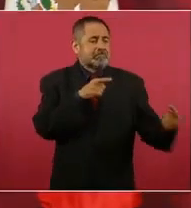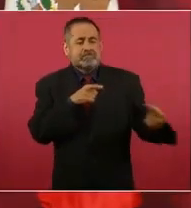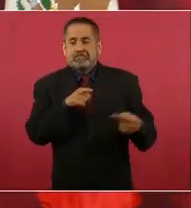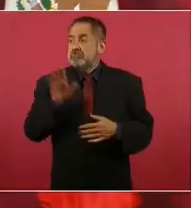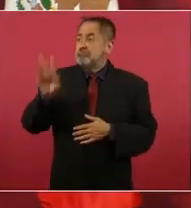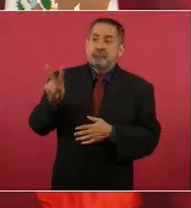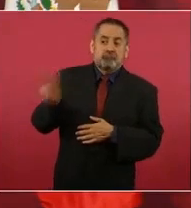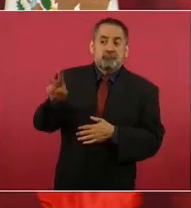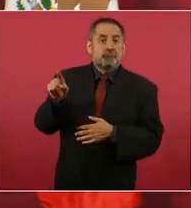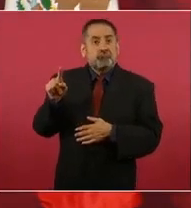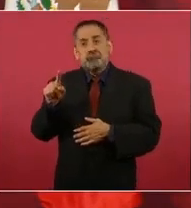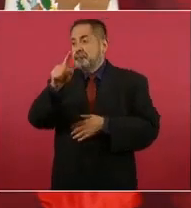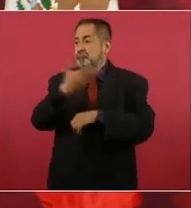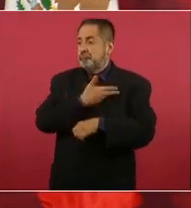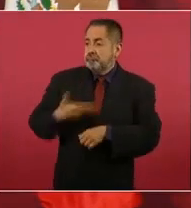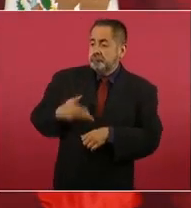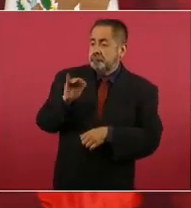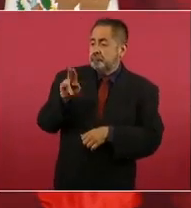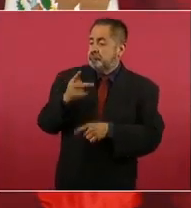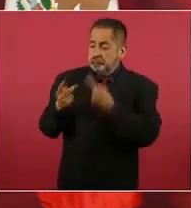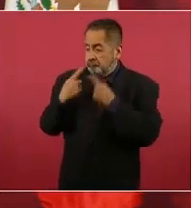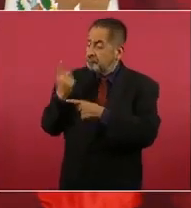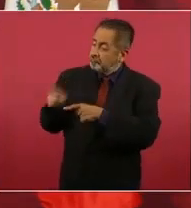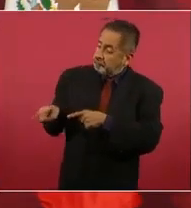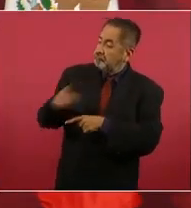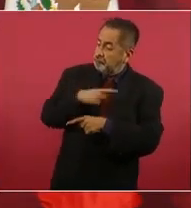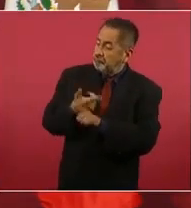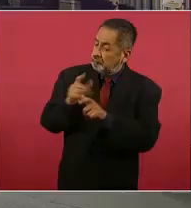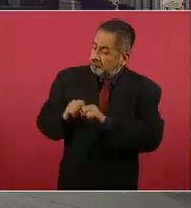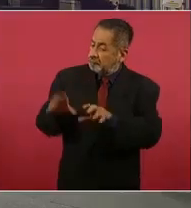adversarios, los conservadores.